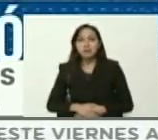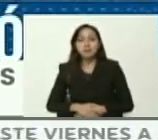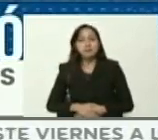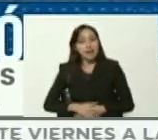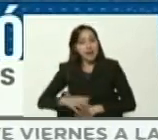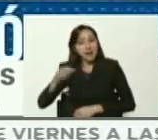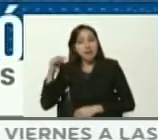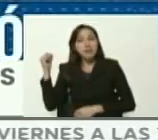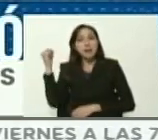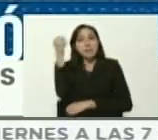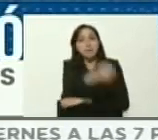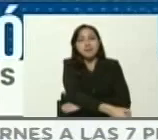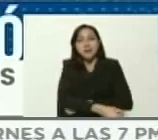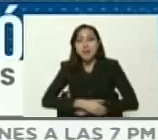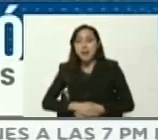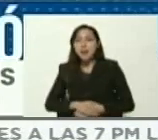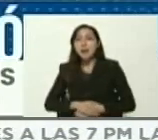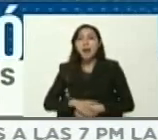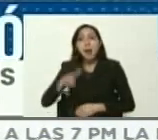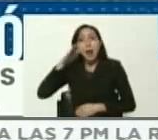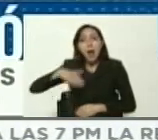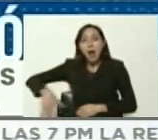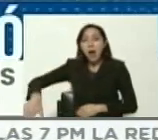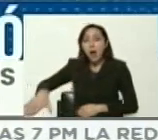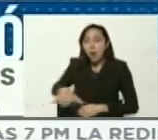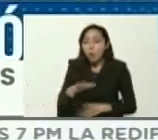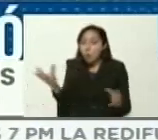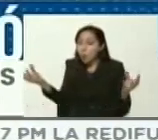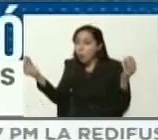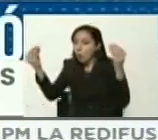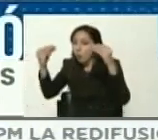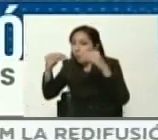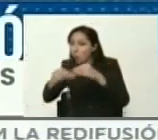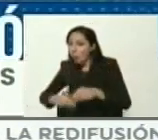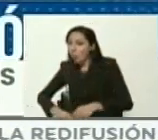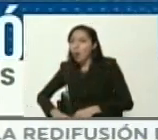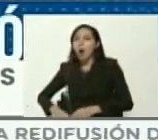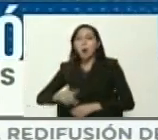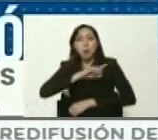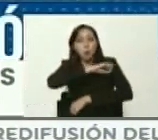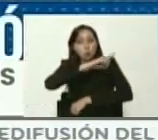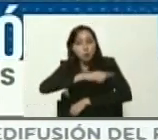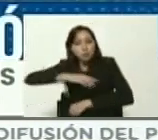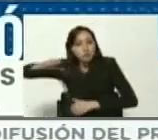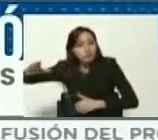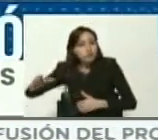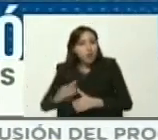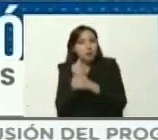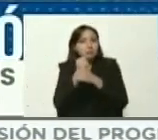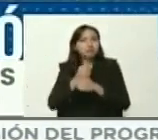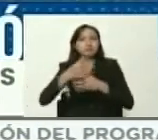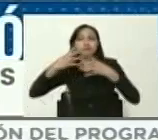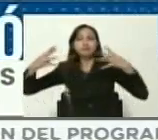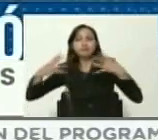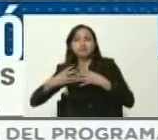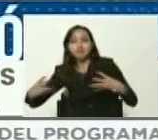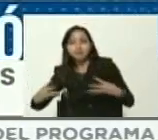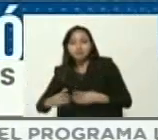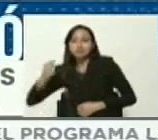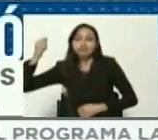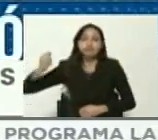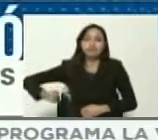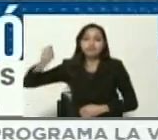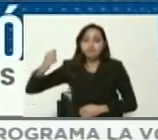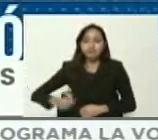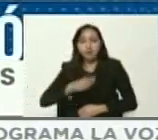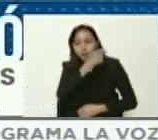vencer. Que el pueblo organizado conquistará el poder. Será la consigna y vamos marchando los jóvenes de